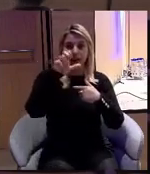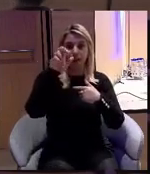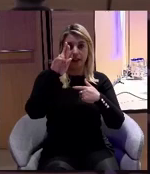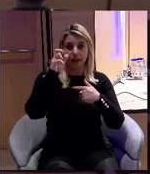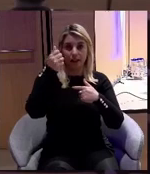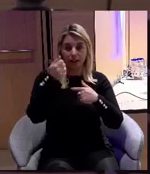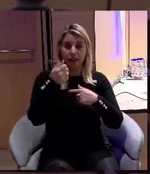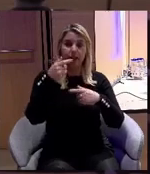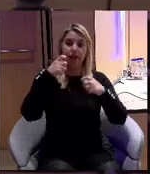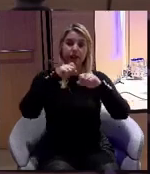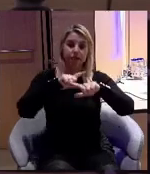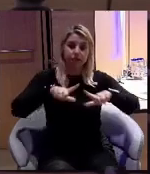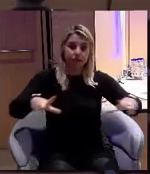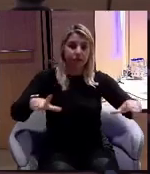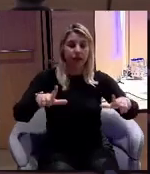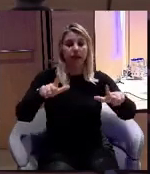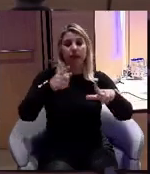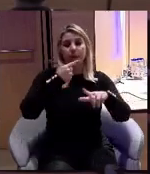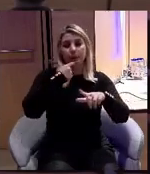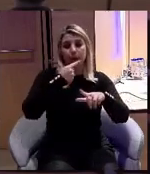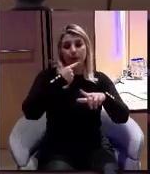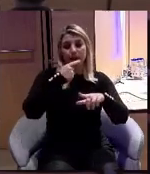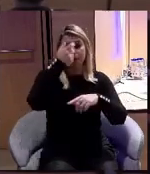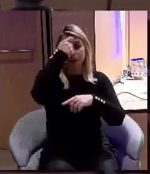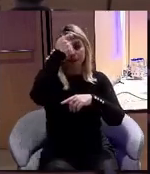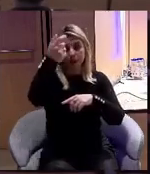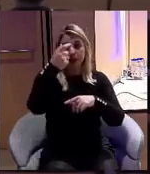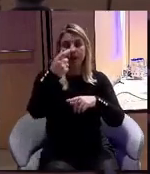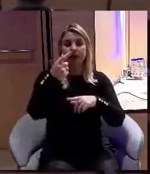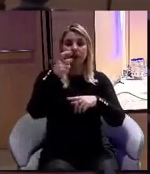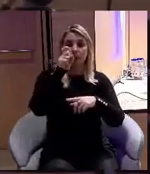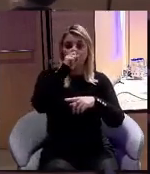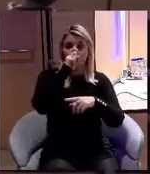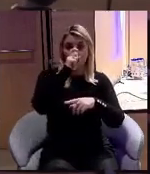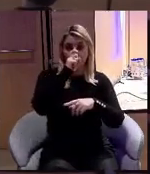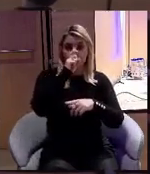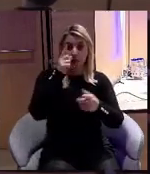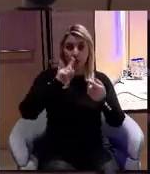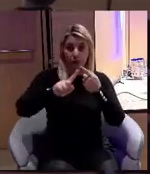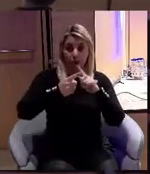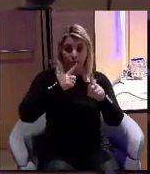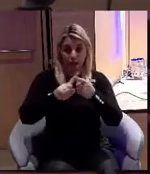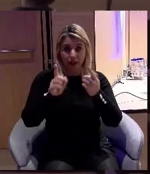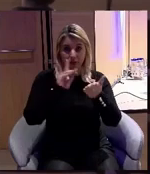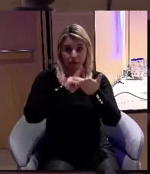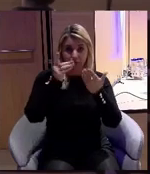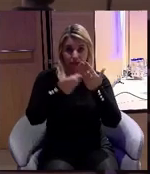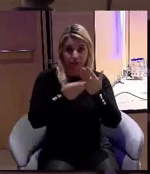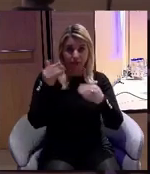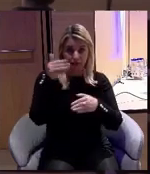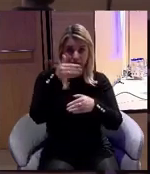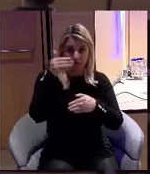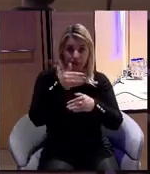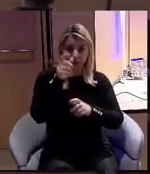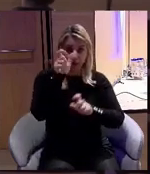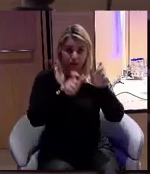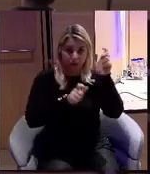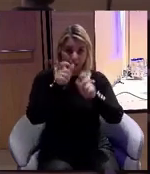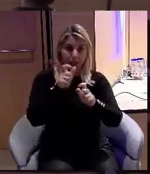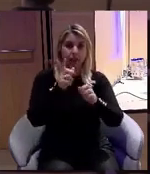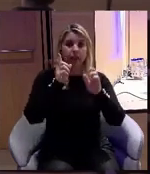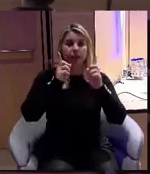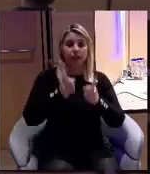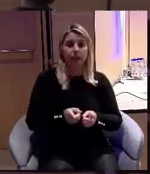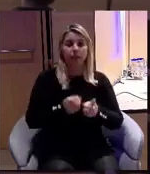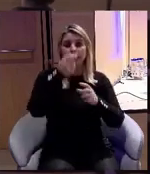licenciada de ciencia política de la Universidad de Buenos Aires y coordinadora del equipo de proyectos de participación ciudadana y desarrollo